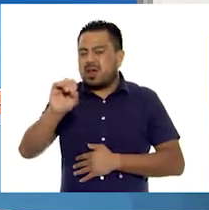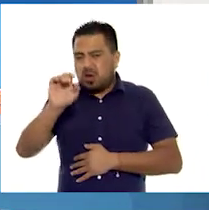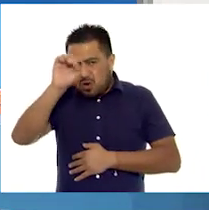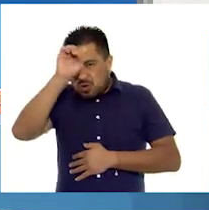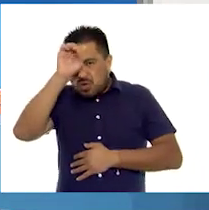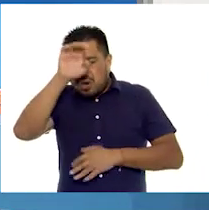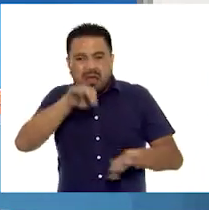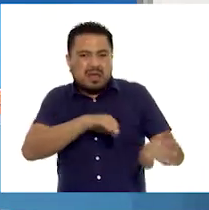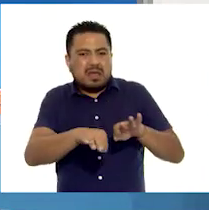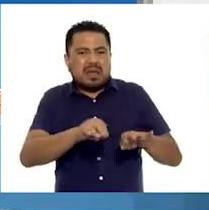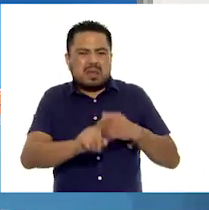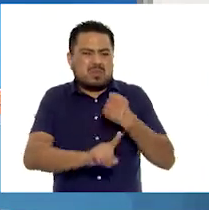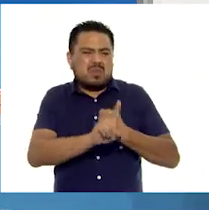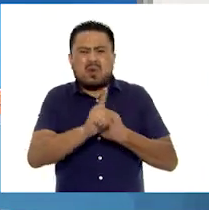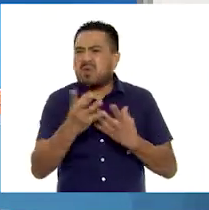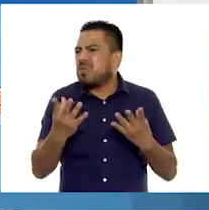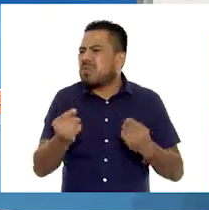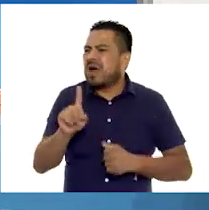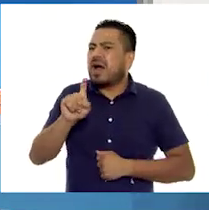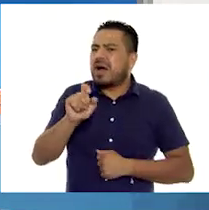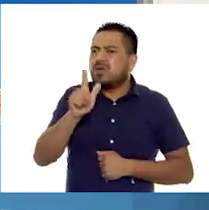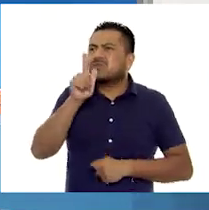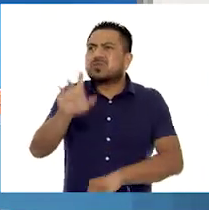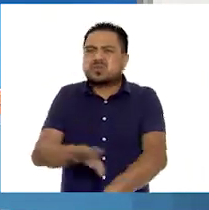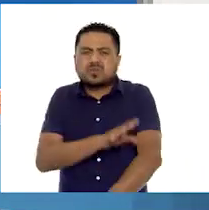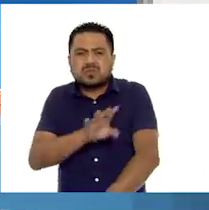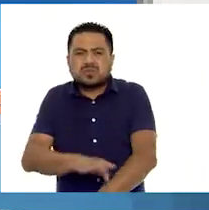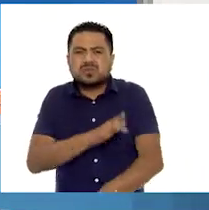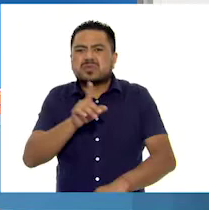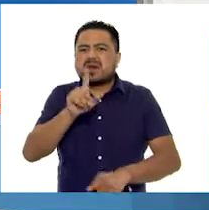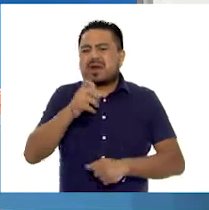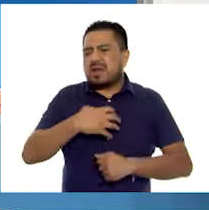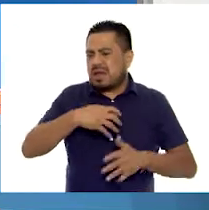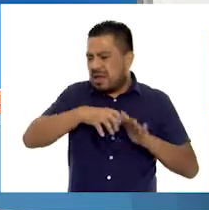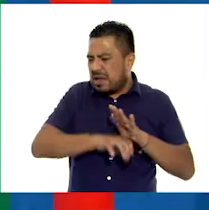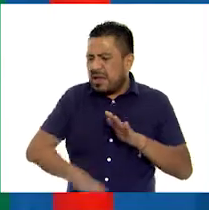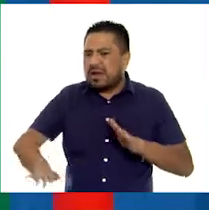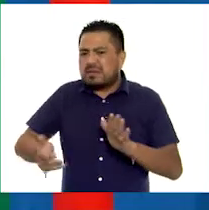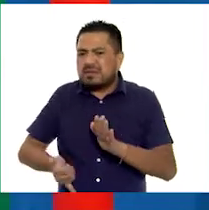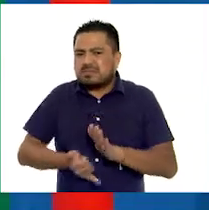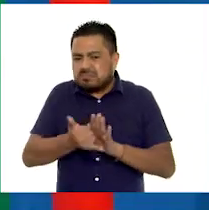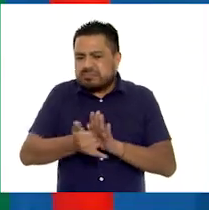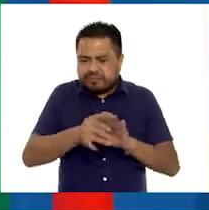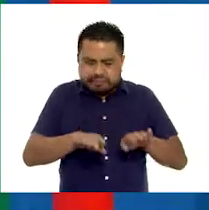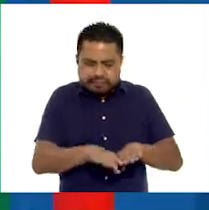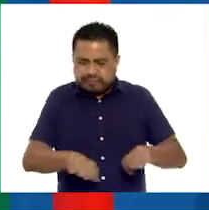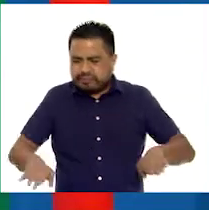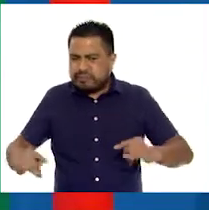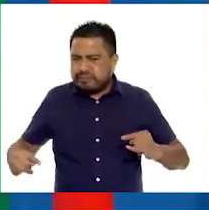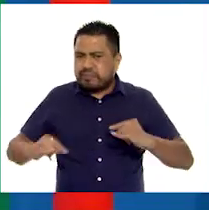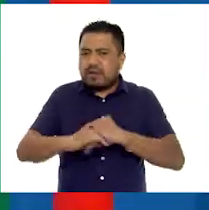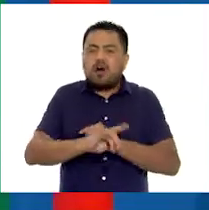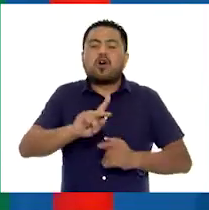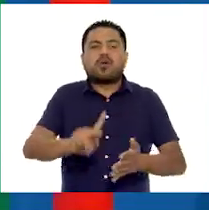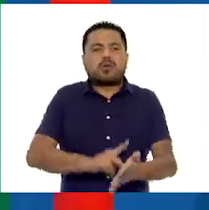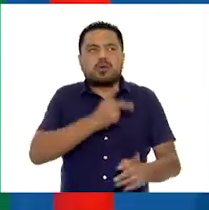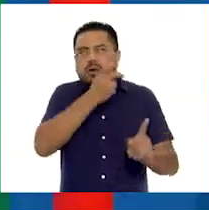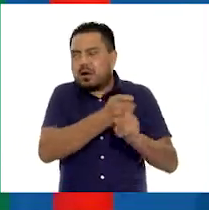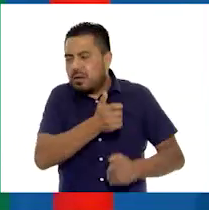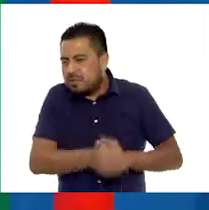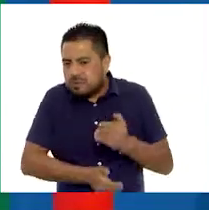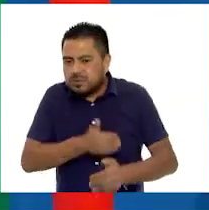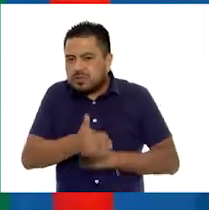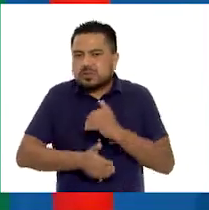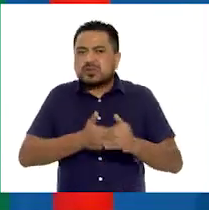donde había muchos problemas de agua de luz eléctrica de drenaje y pavimentación entonces de nueva cuenta este proceso